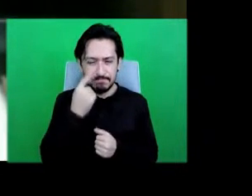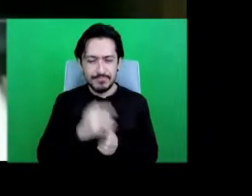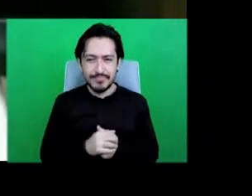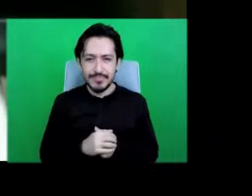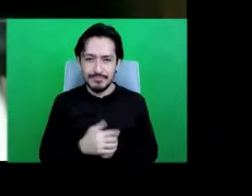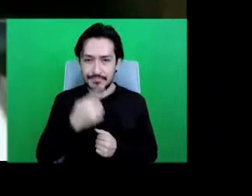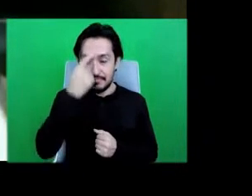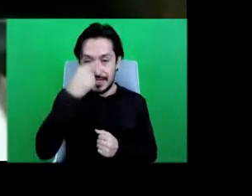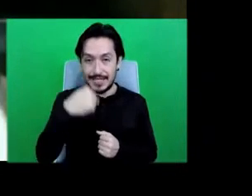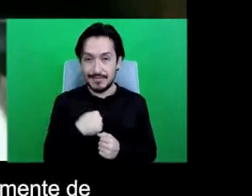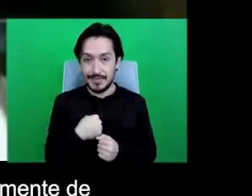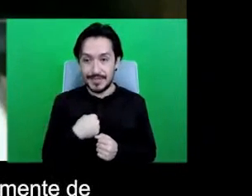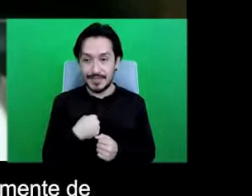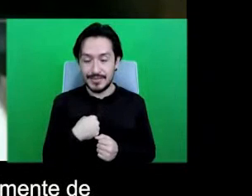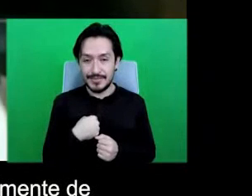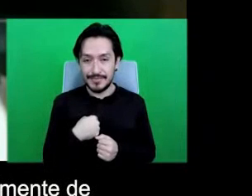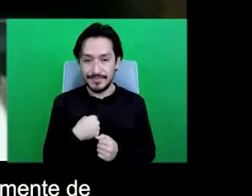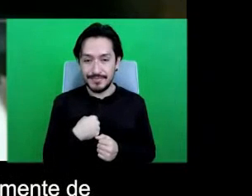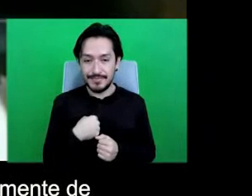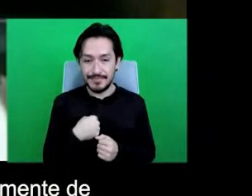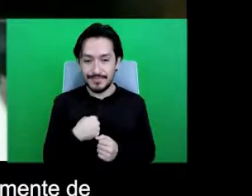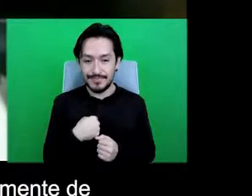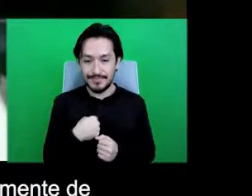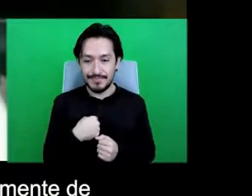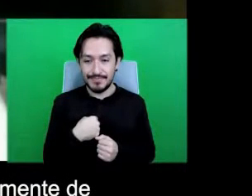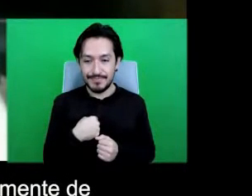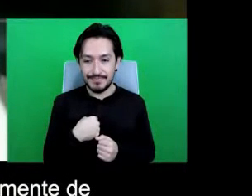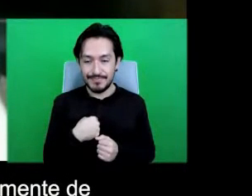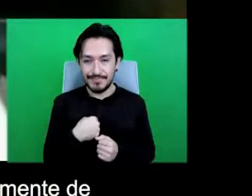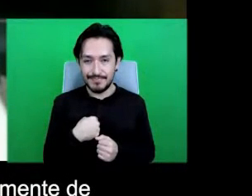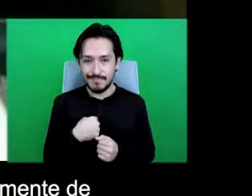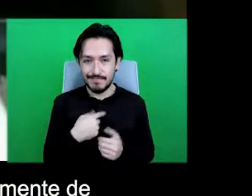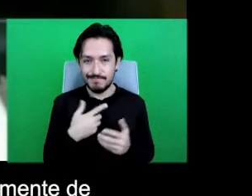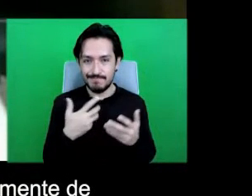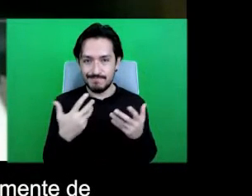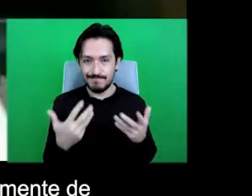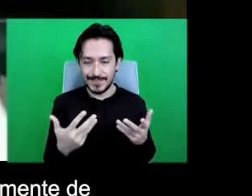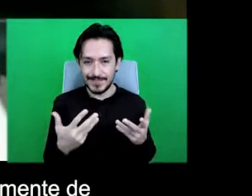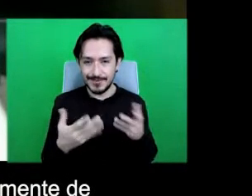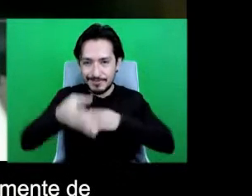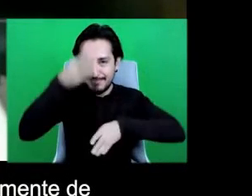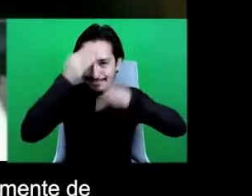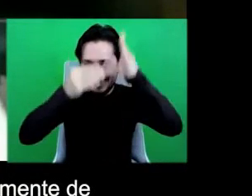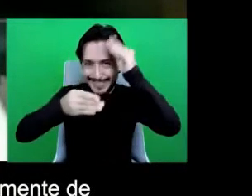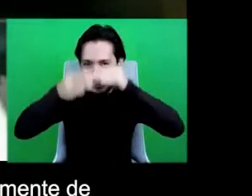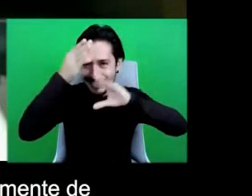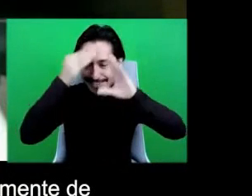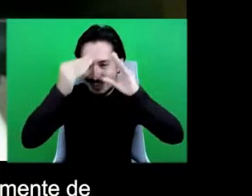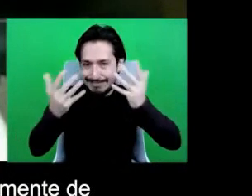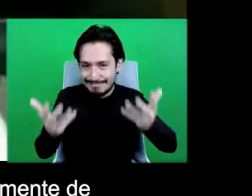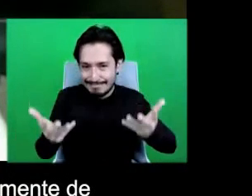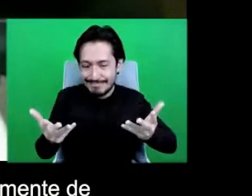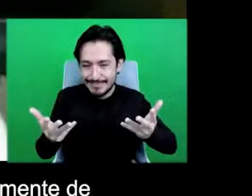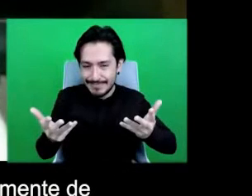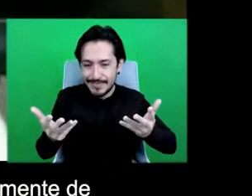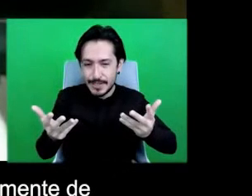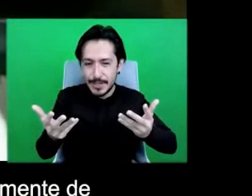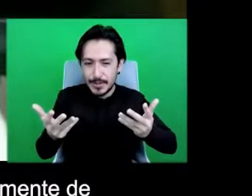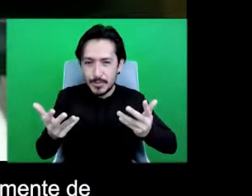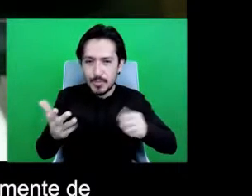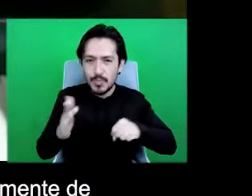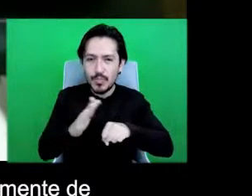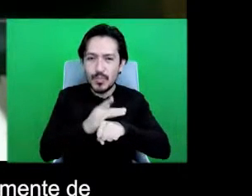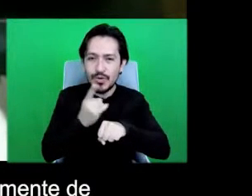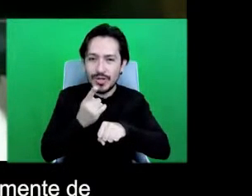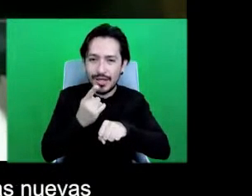aprendizaje, de hecho, los tiempos de pandemia, porque obviamente las herramientas de